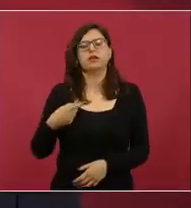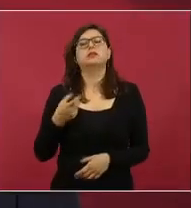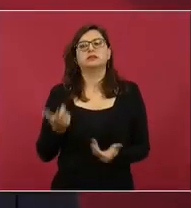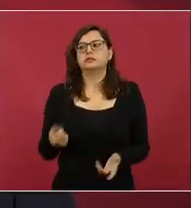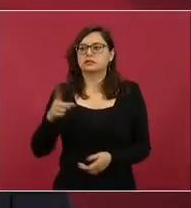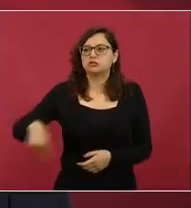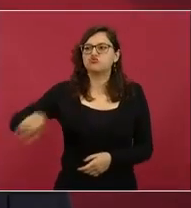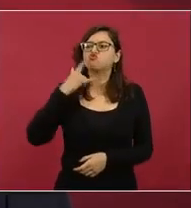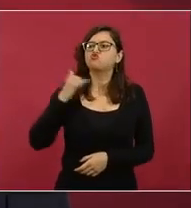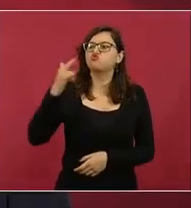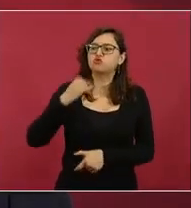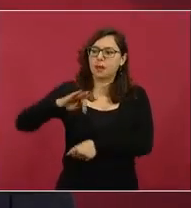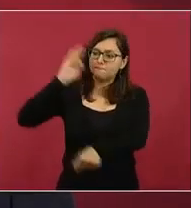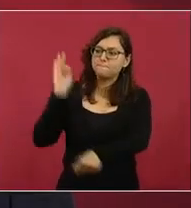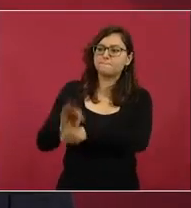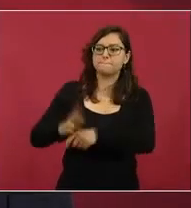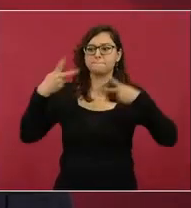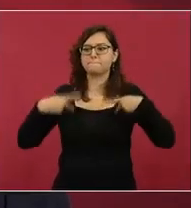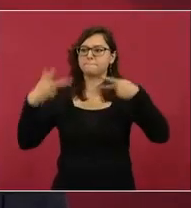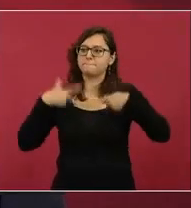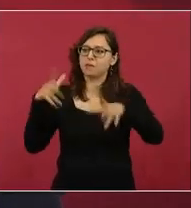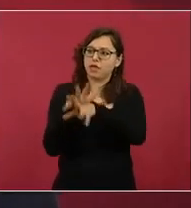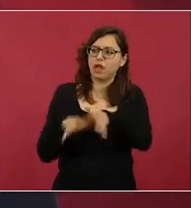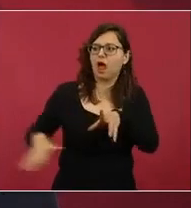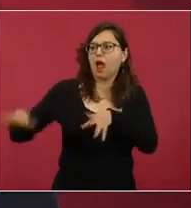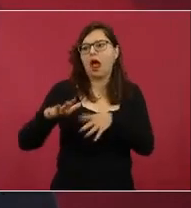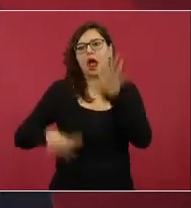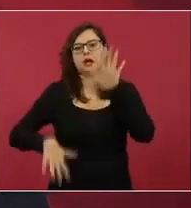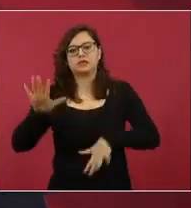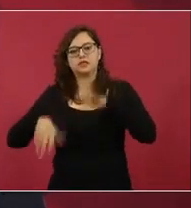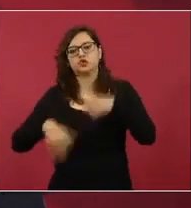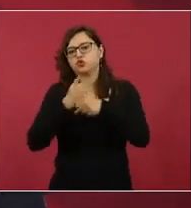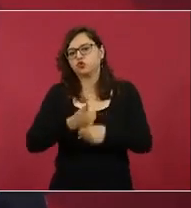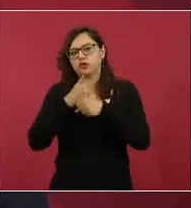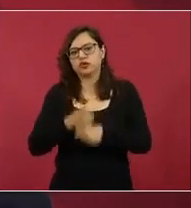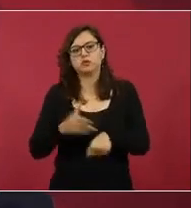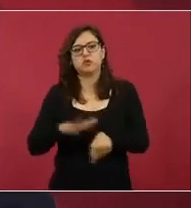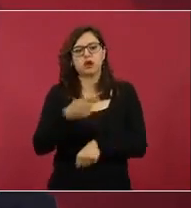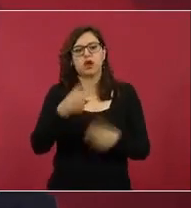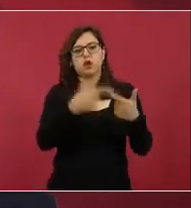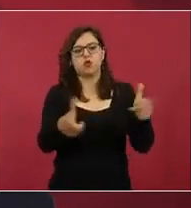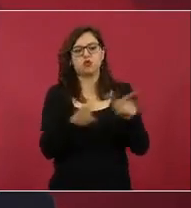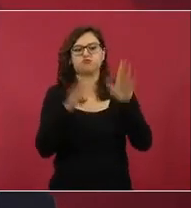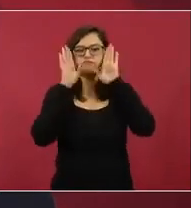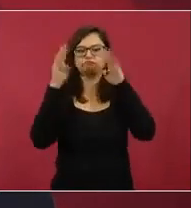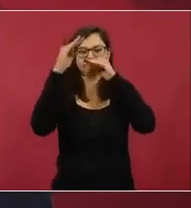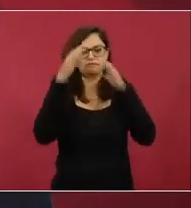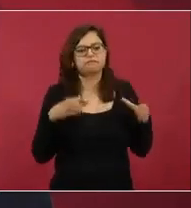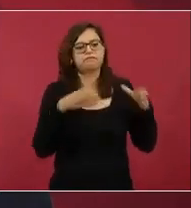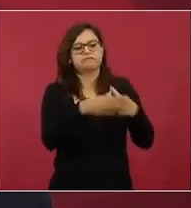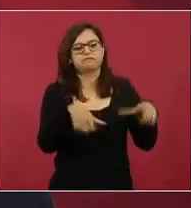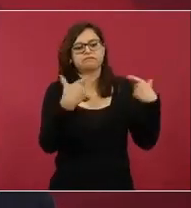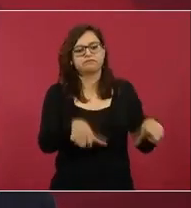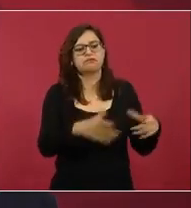y que tienen que enfrentar a veces a grupos conservadores, a oligarquías.